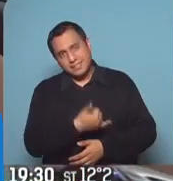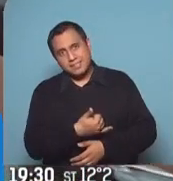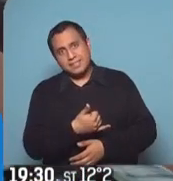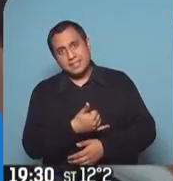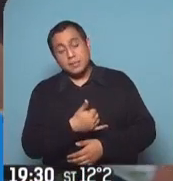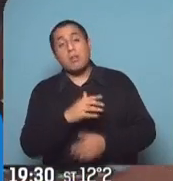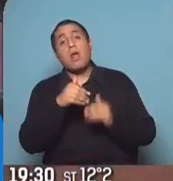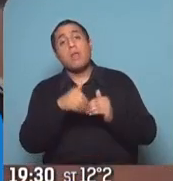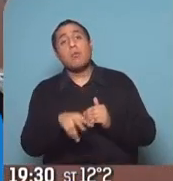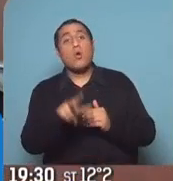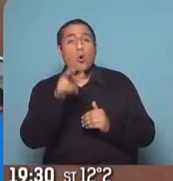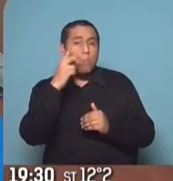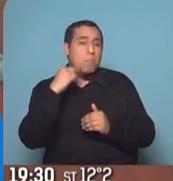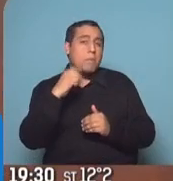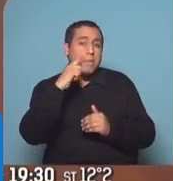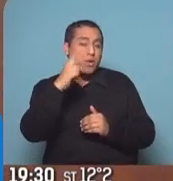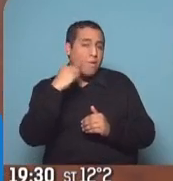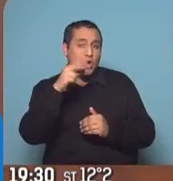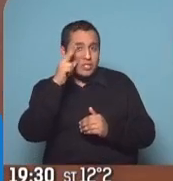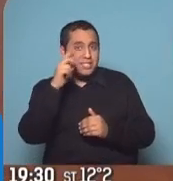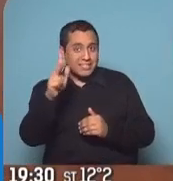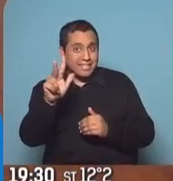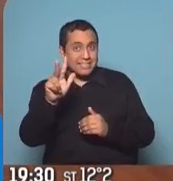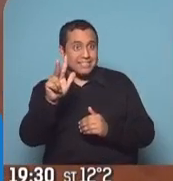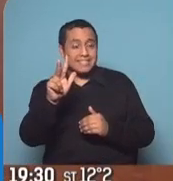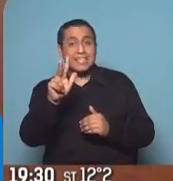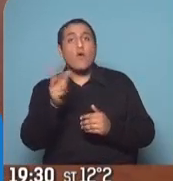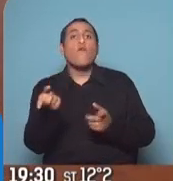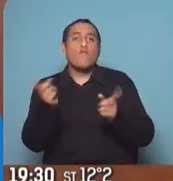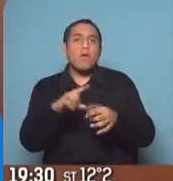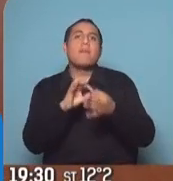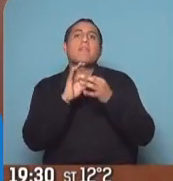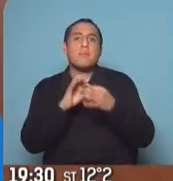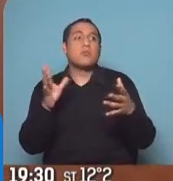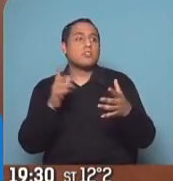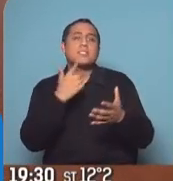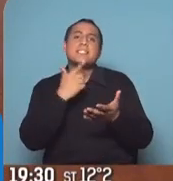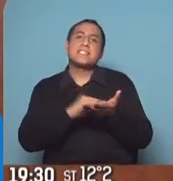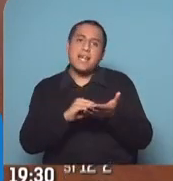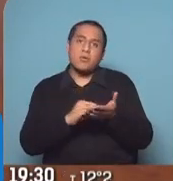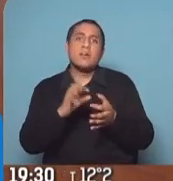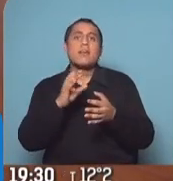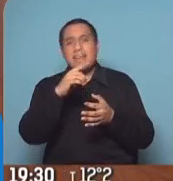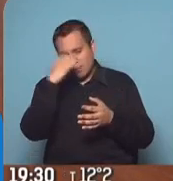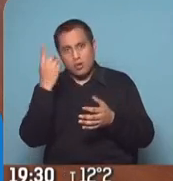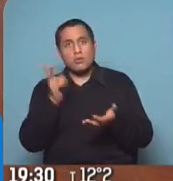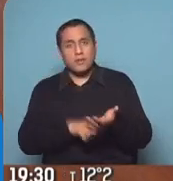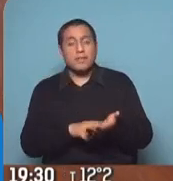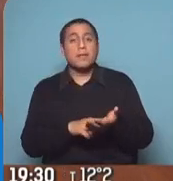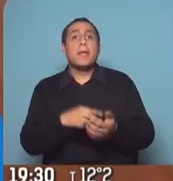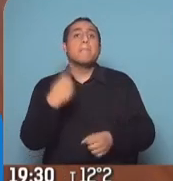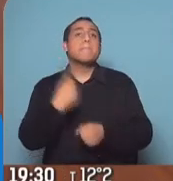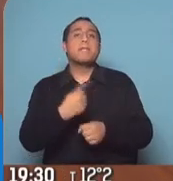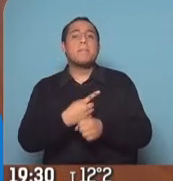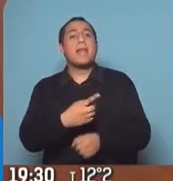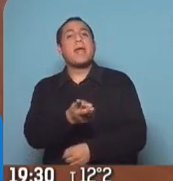el 83 vuelve la democracia, vuelve a ser senador nacional. Ujú. Es el primer jefe de gobierno de